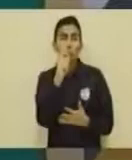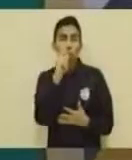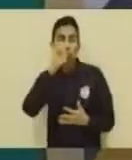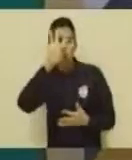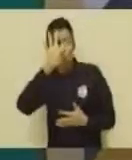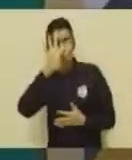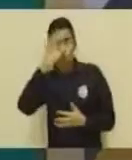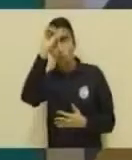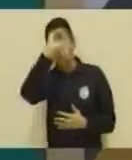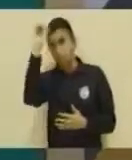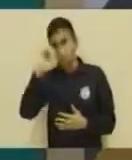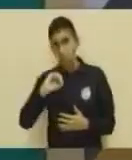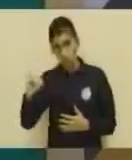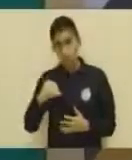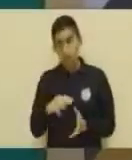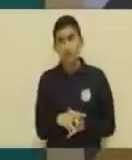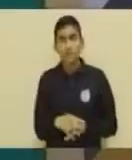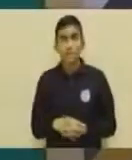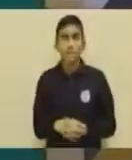64.4%.